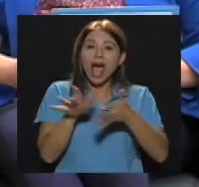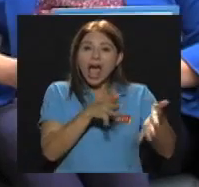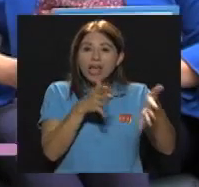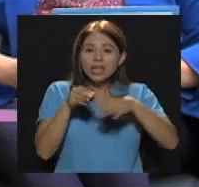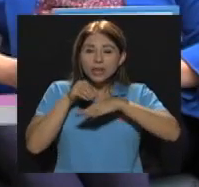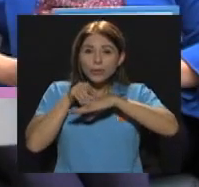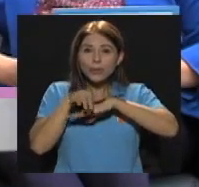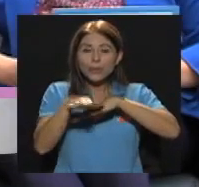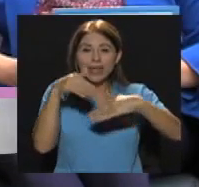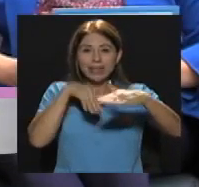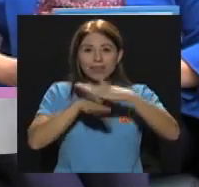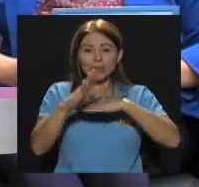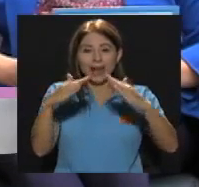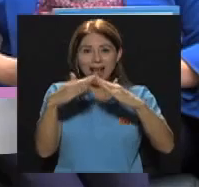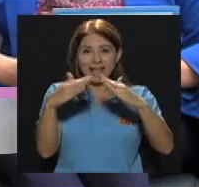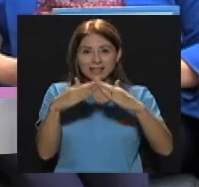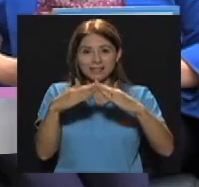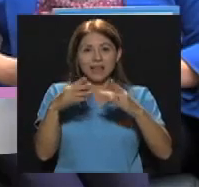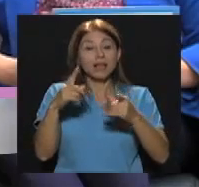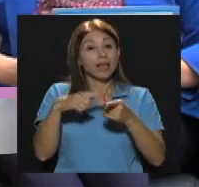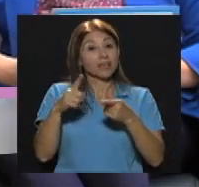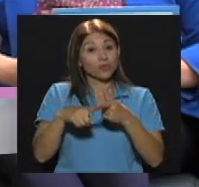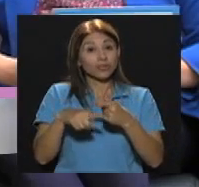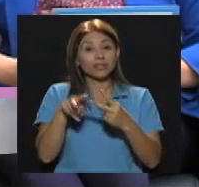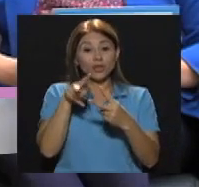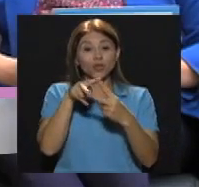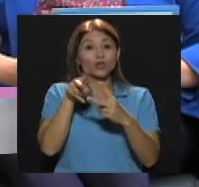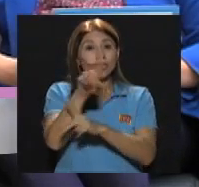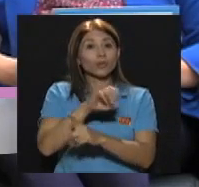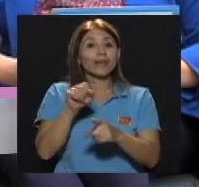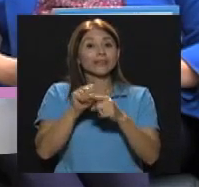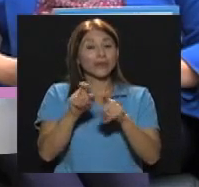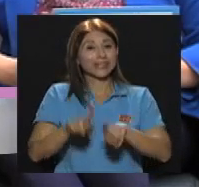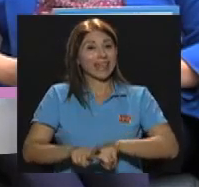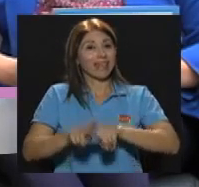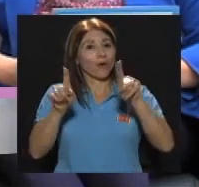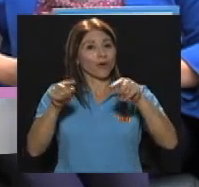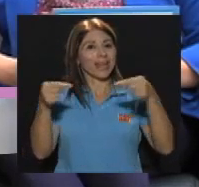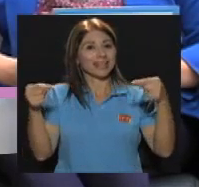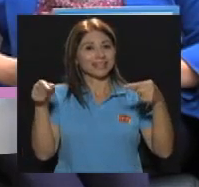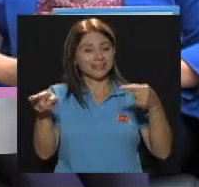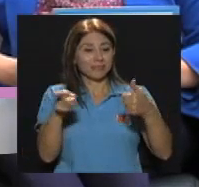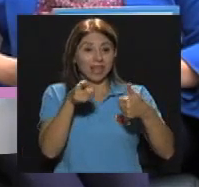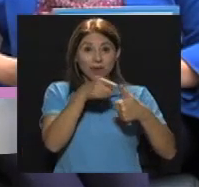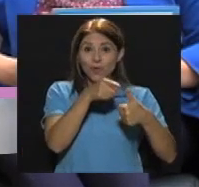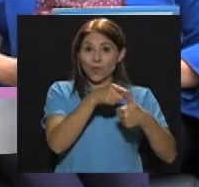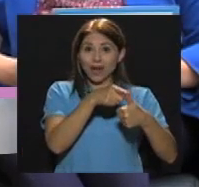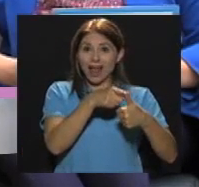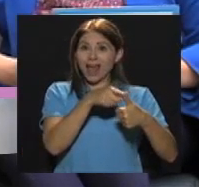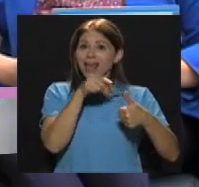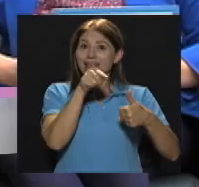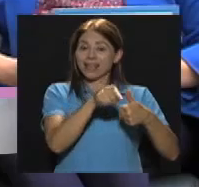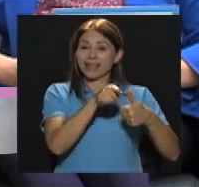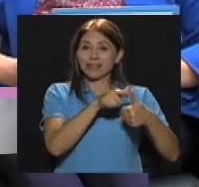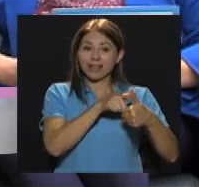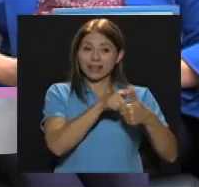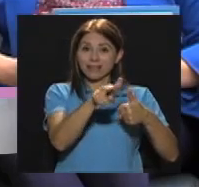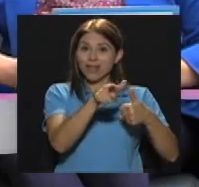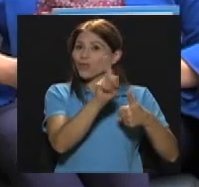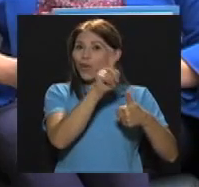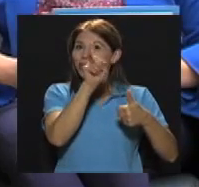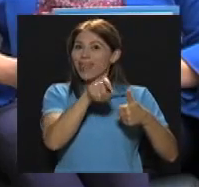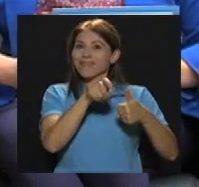Entonces tenemos como dos situaciones antagónicas, ¿verdad? En una donde no tenemos que introducir el aire caliente, pero en otra